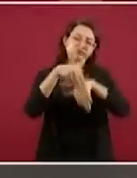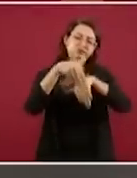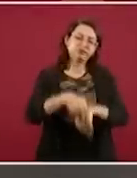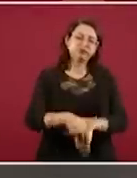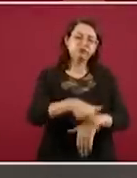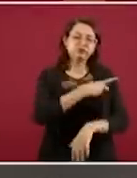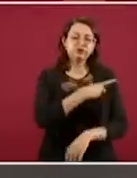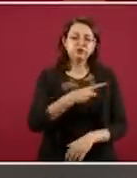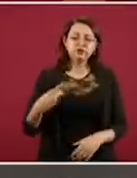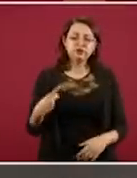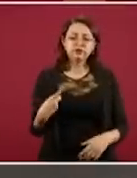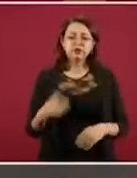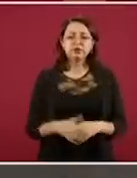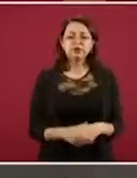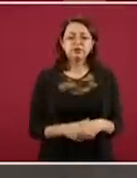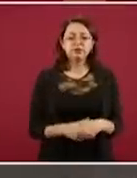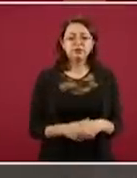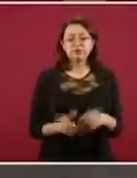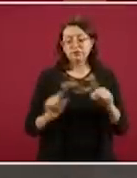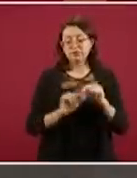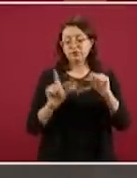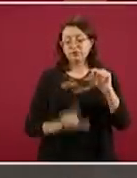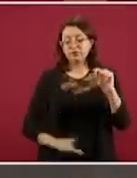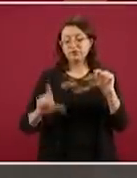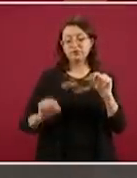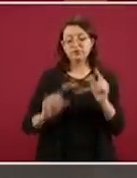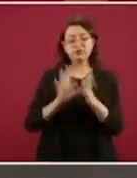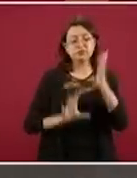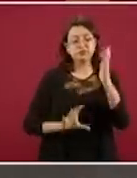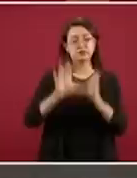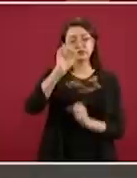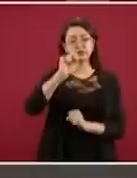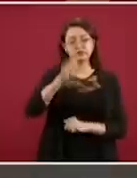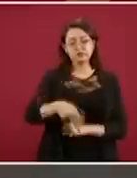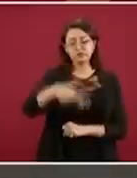y que nuestra Constitución establece